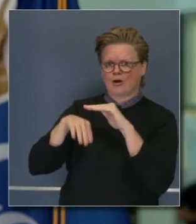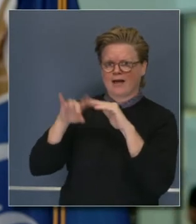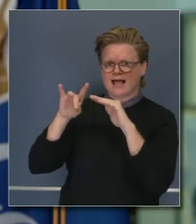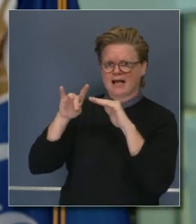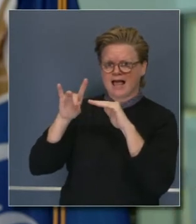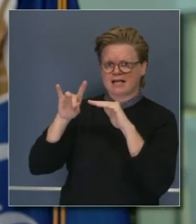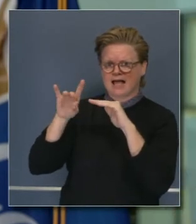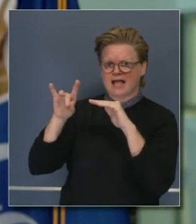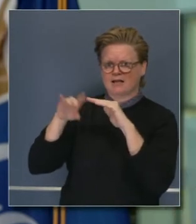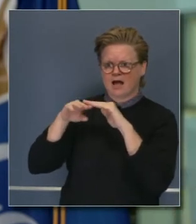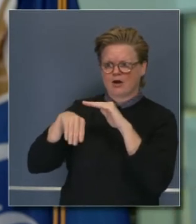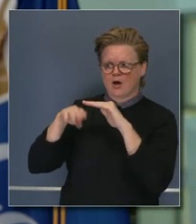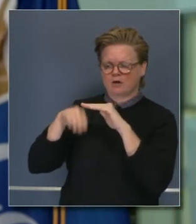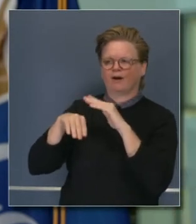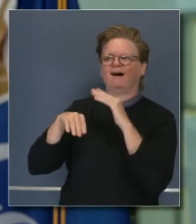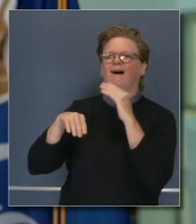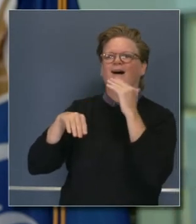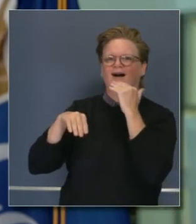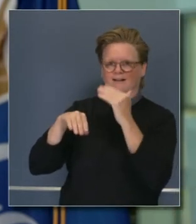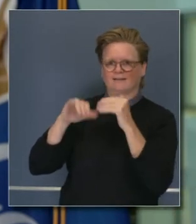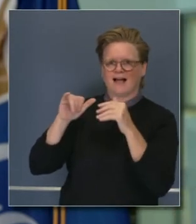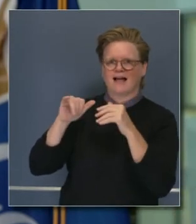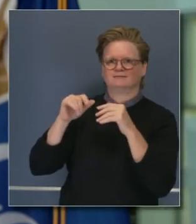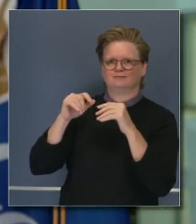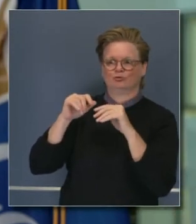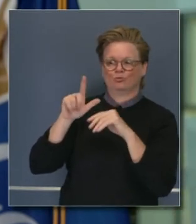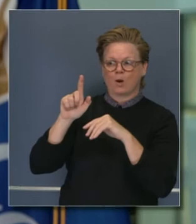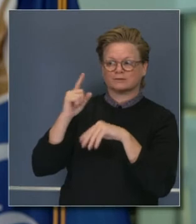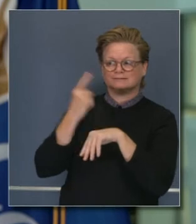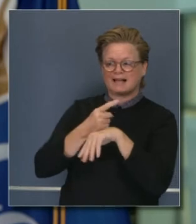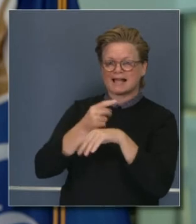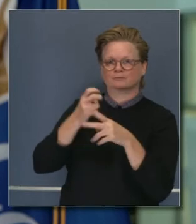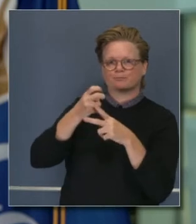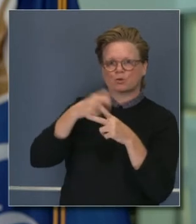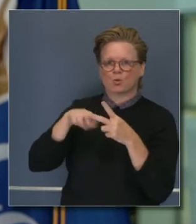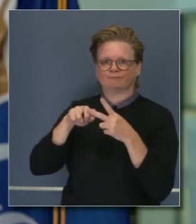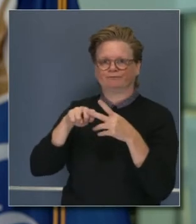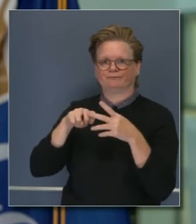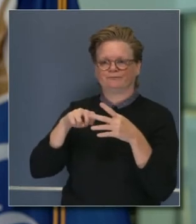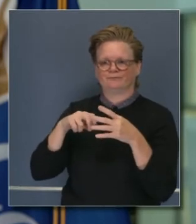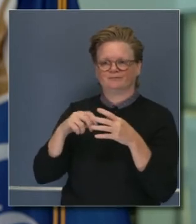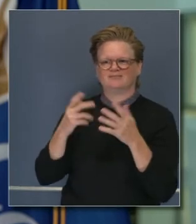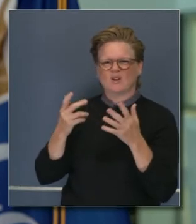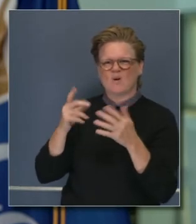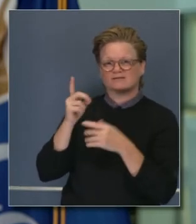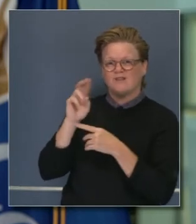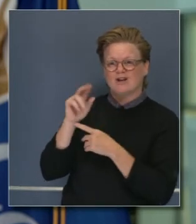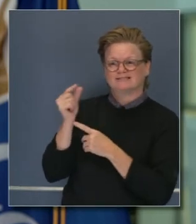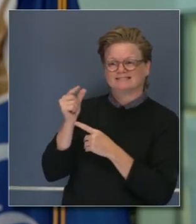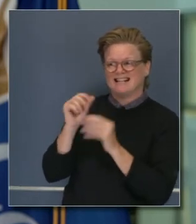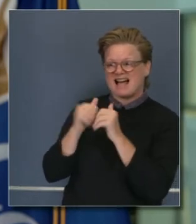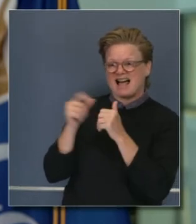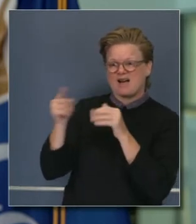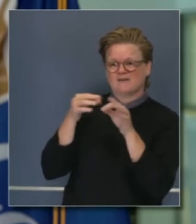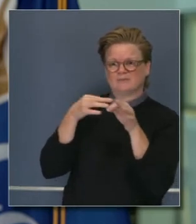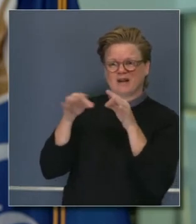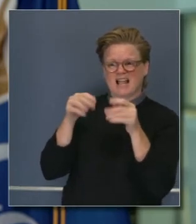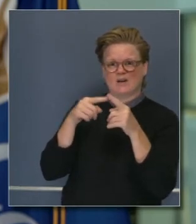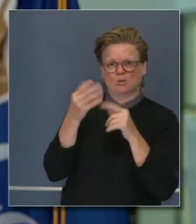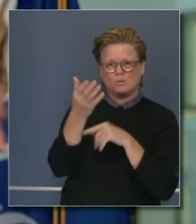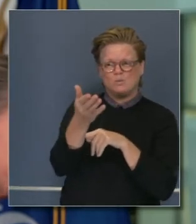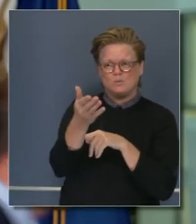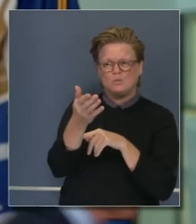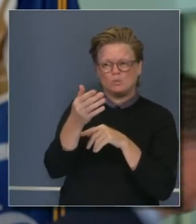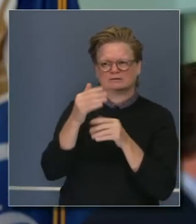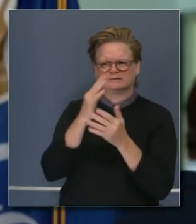específico para su pregunta. También es una forma de contestar la pregunta más específica sobre que anticipamos con muchos condados, con